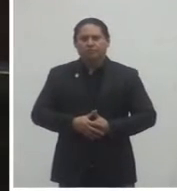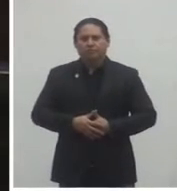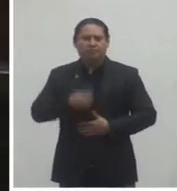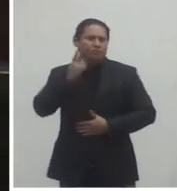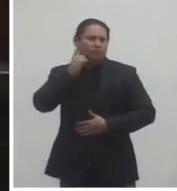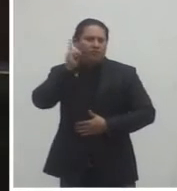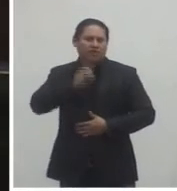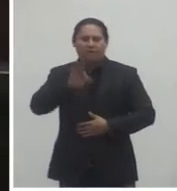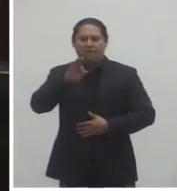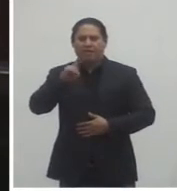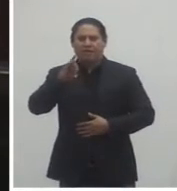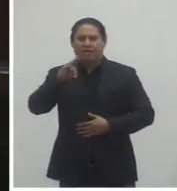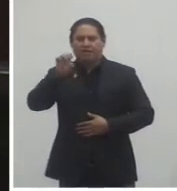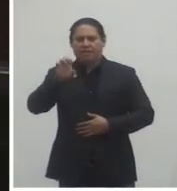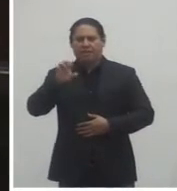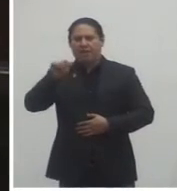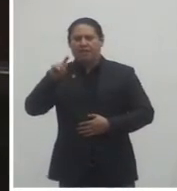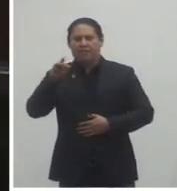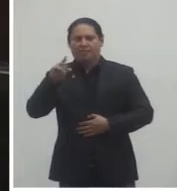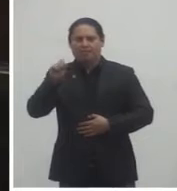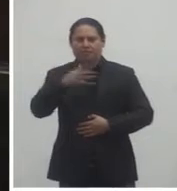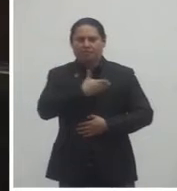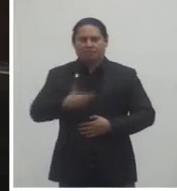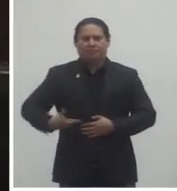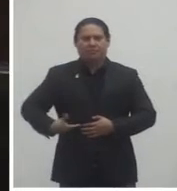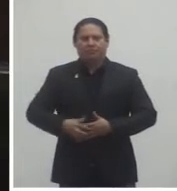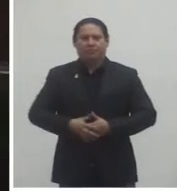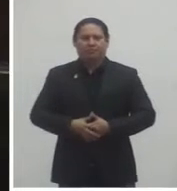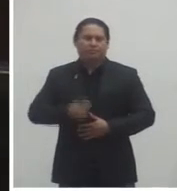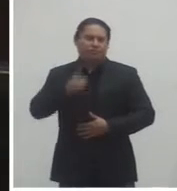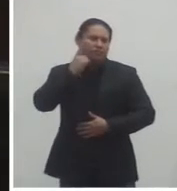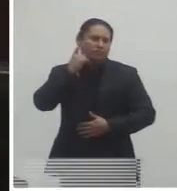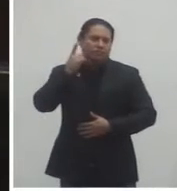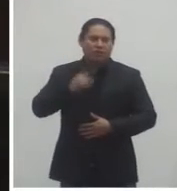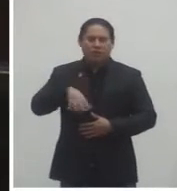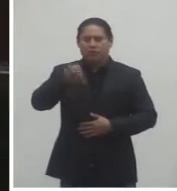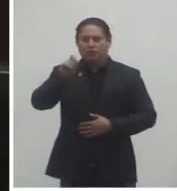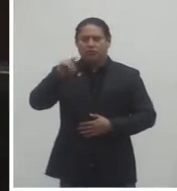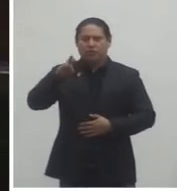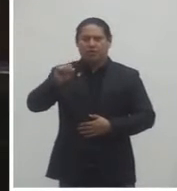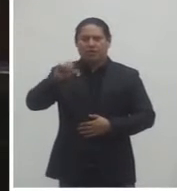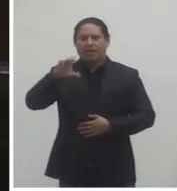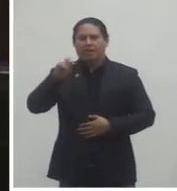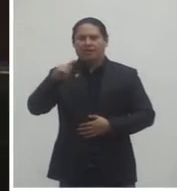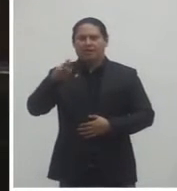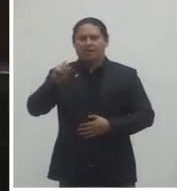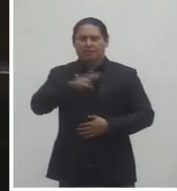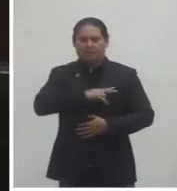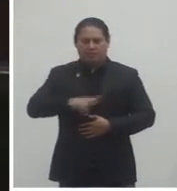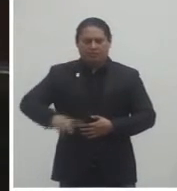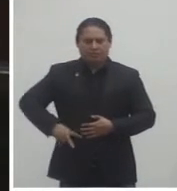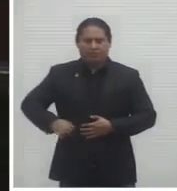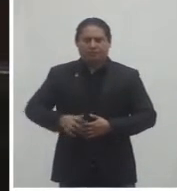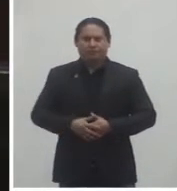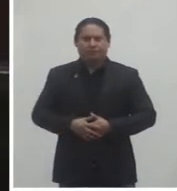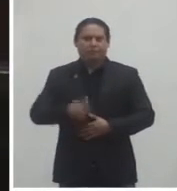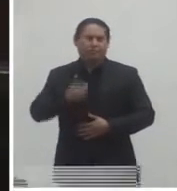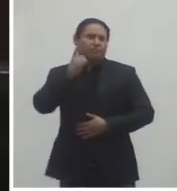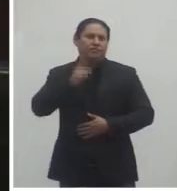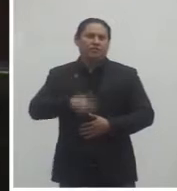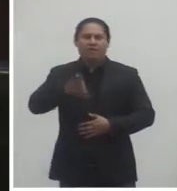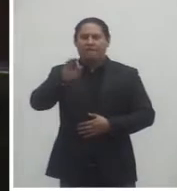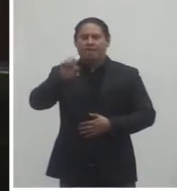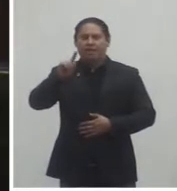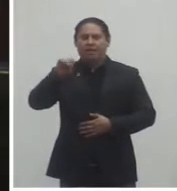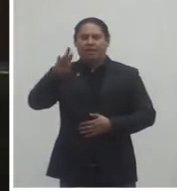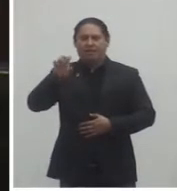diputada Farideh Abud García, presidenta, diputada Sonia Catalina Álvarez, vicepresidenta, diputado Felipe